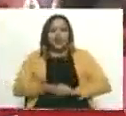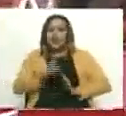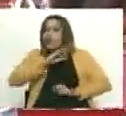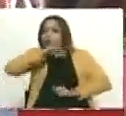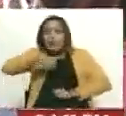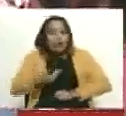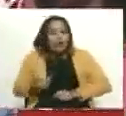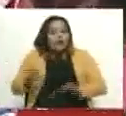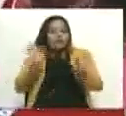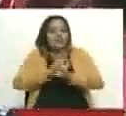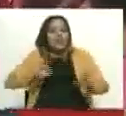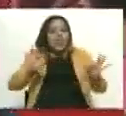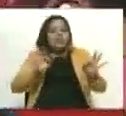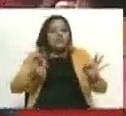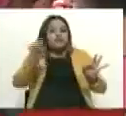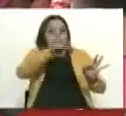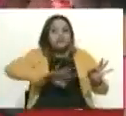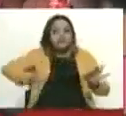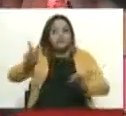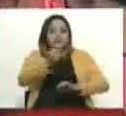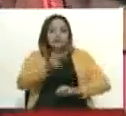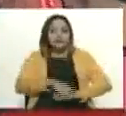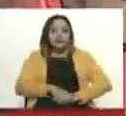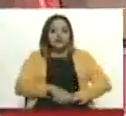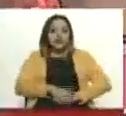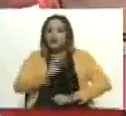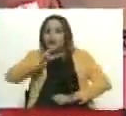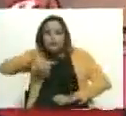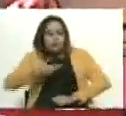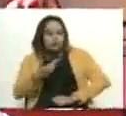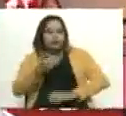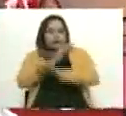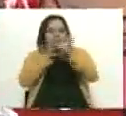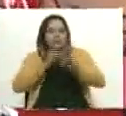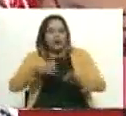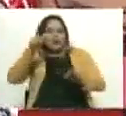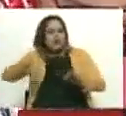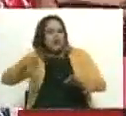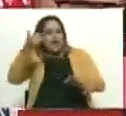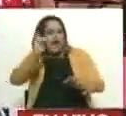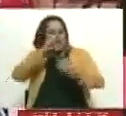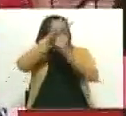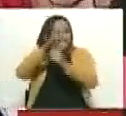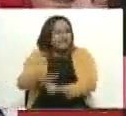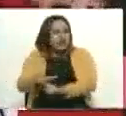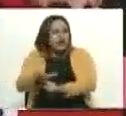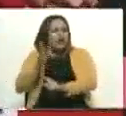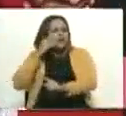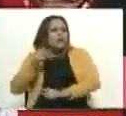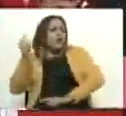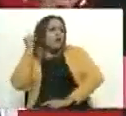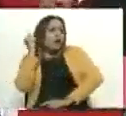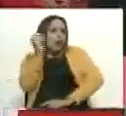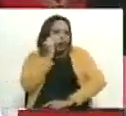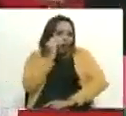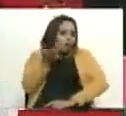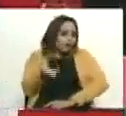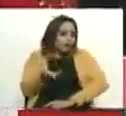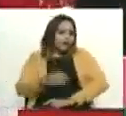del territorio de esta República ni una sola posibilidad de que alguien sea discriminado por su género o por